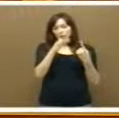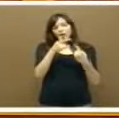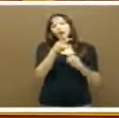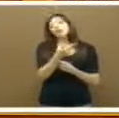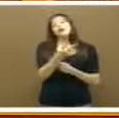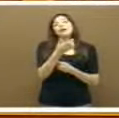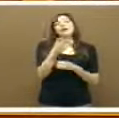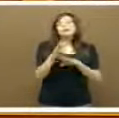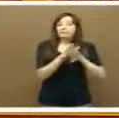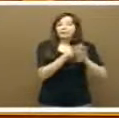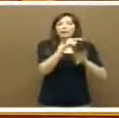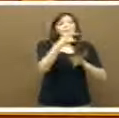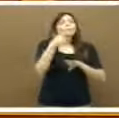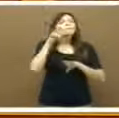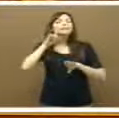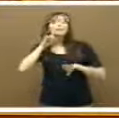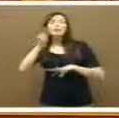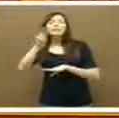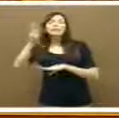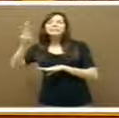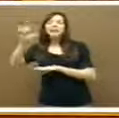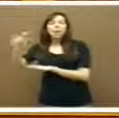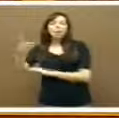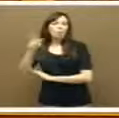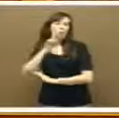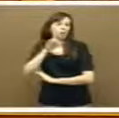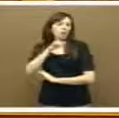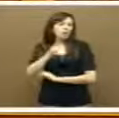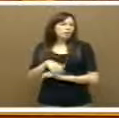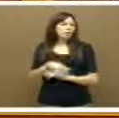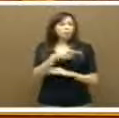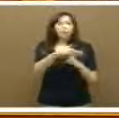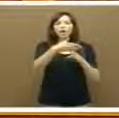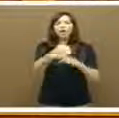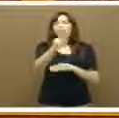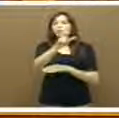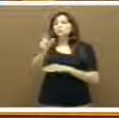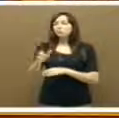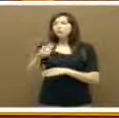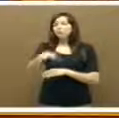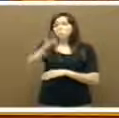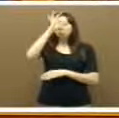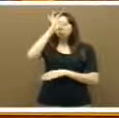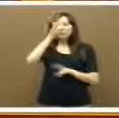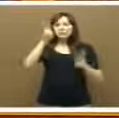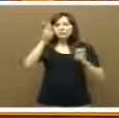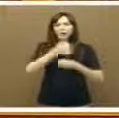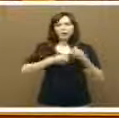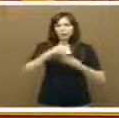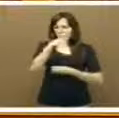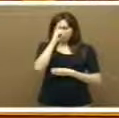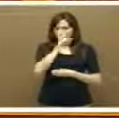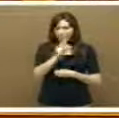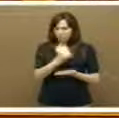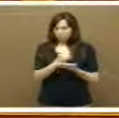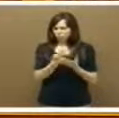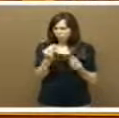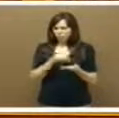lo de los 23 euros. Usted, como el resto de la gente que no sabe economía, porque usted ha demostrado aquí muchas veces que tampoco sabe.